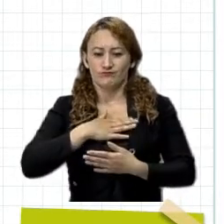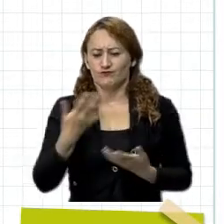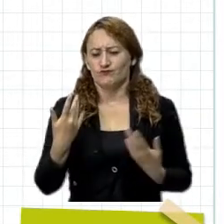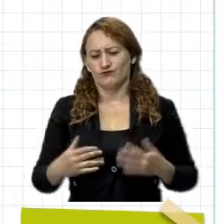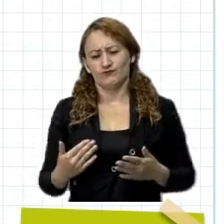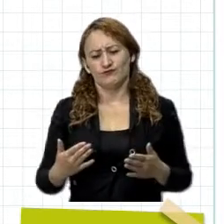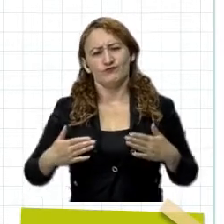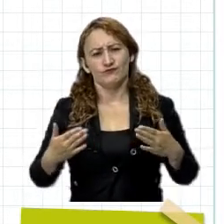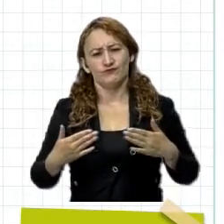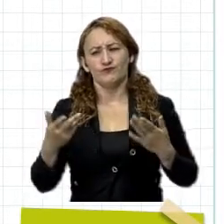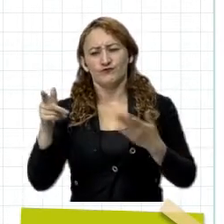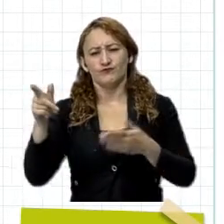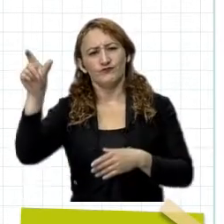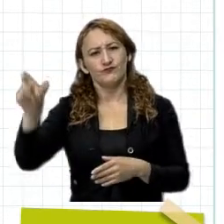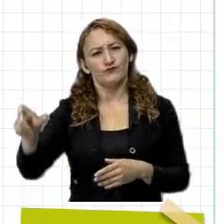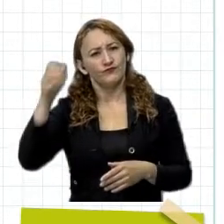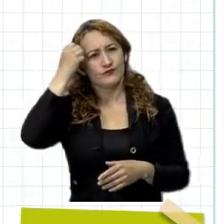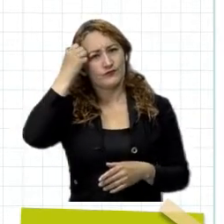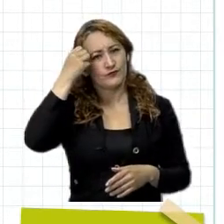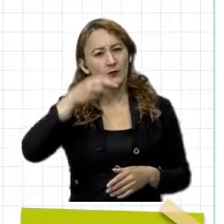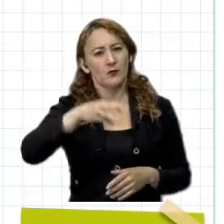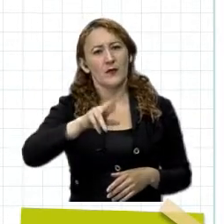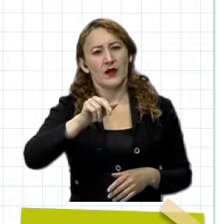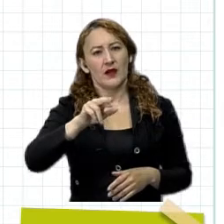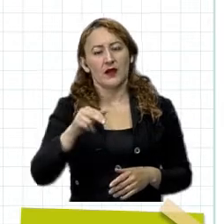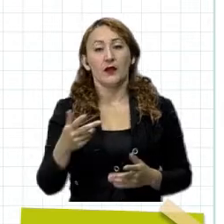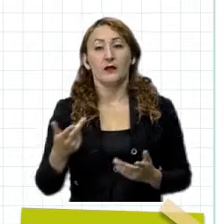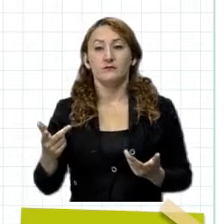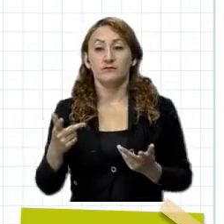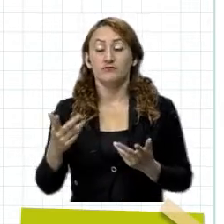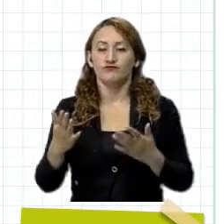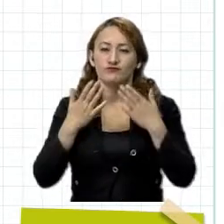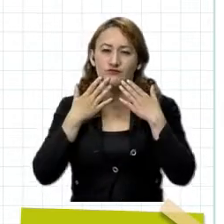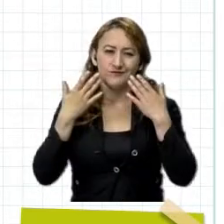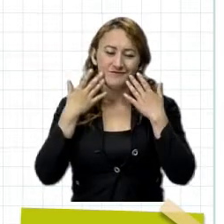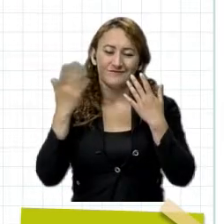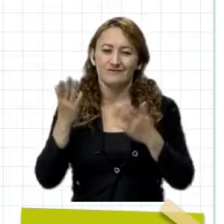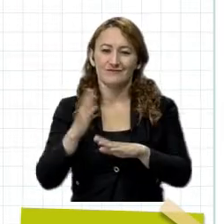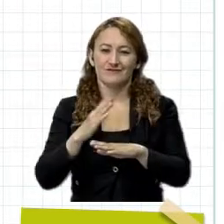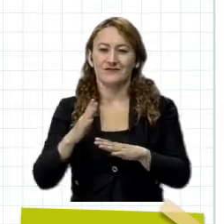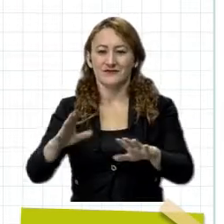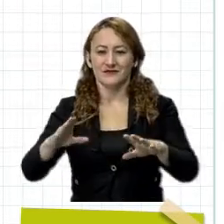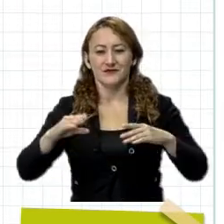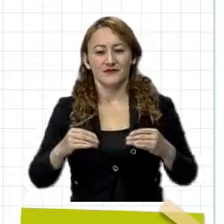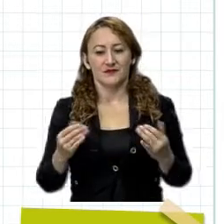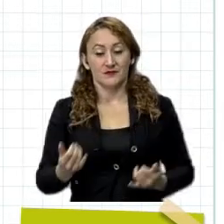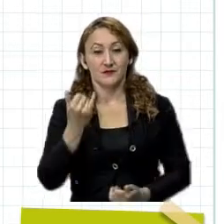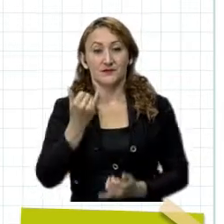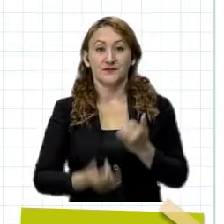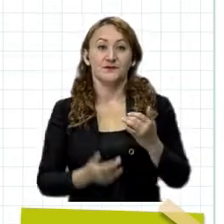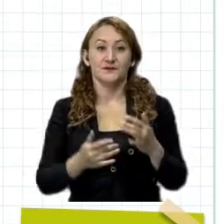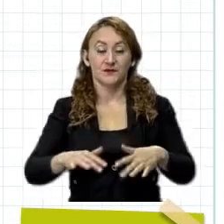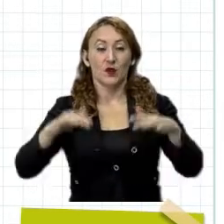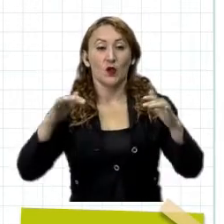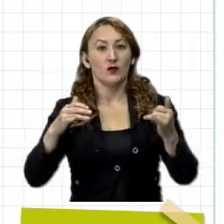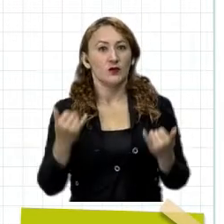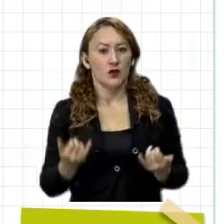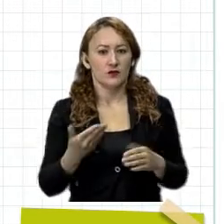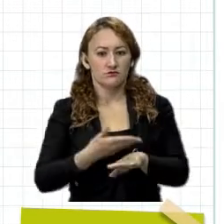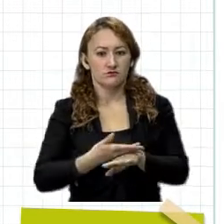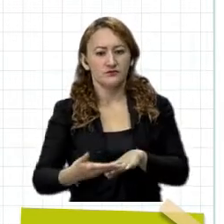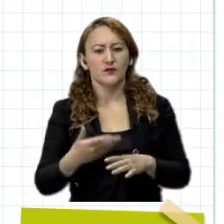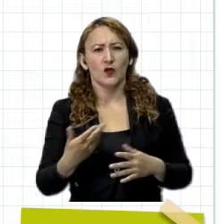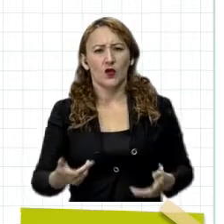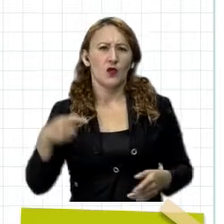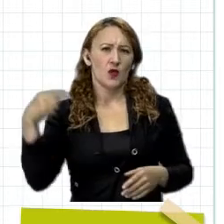con la compañía de la profesora Mara, quien muy amablemente ha aceptado cerrar nuestro congreso. Ya hablaremos en un ratico de nuestro